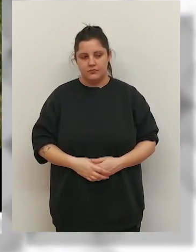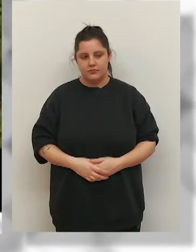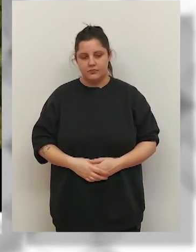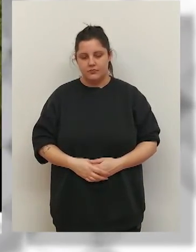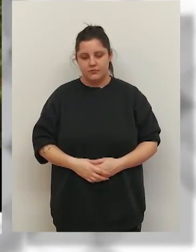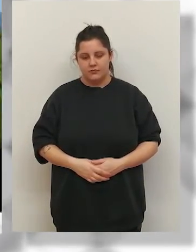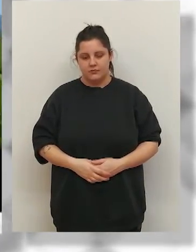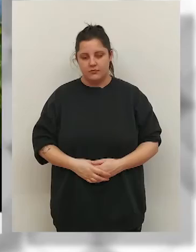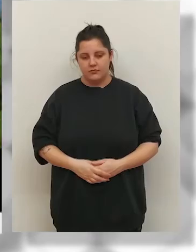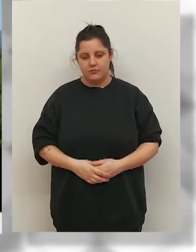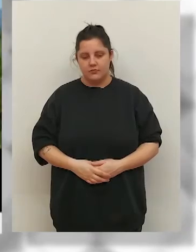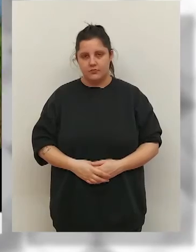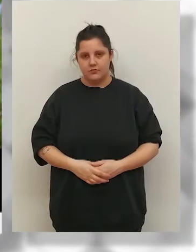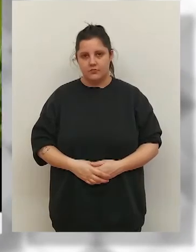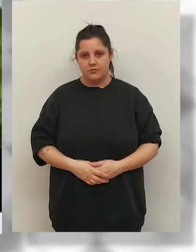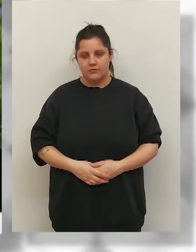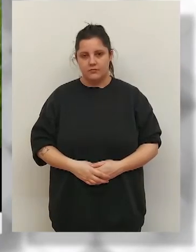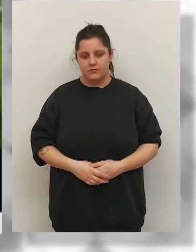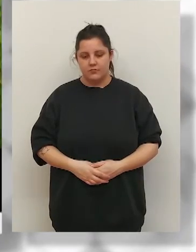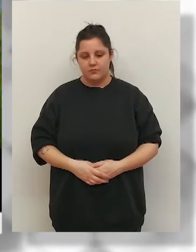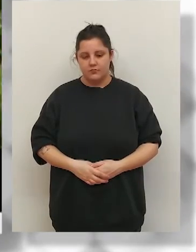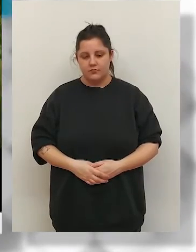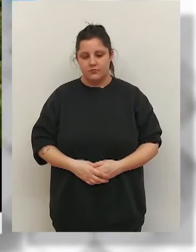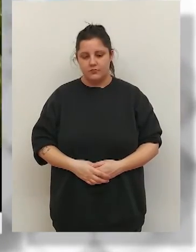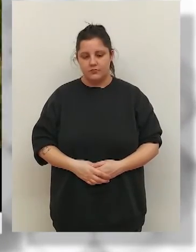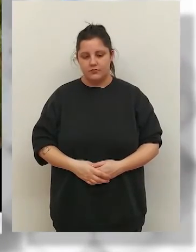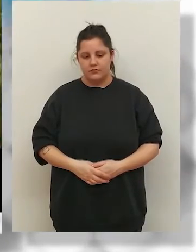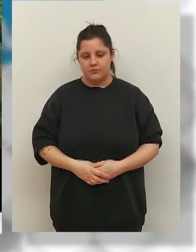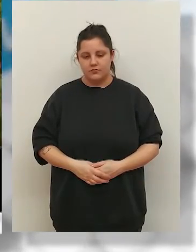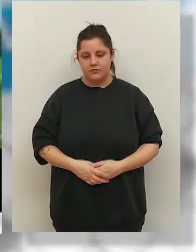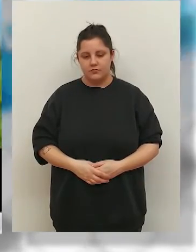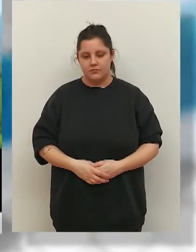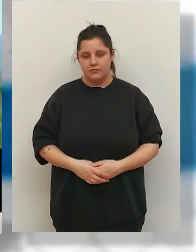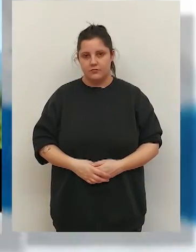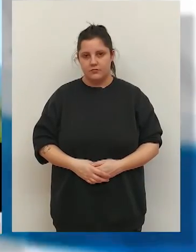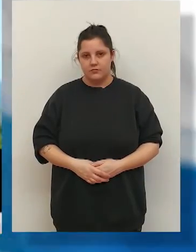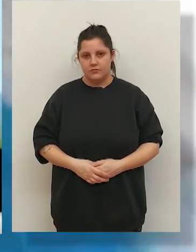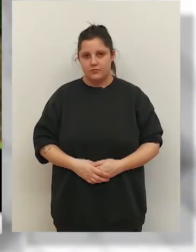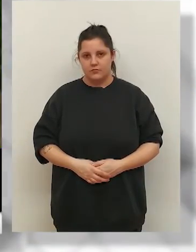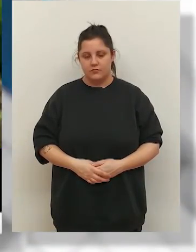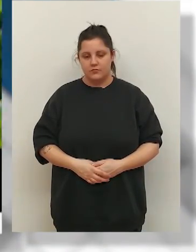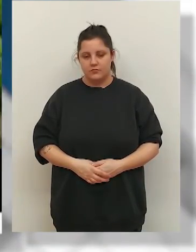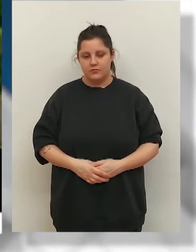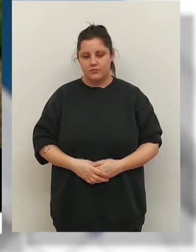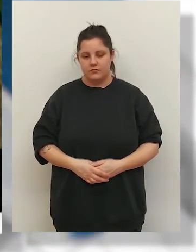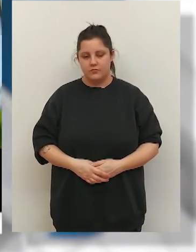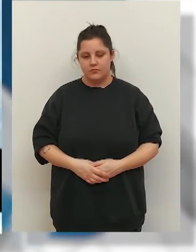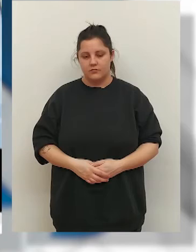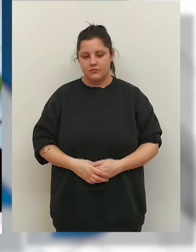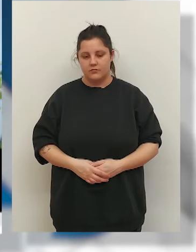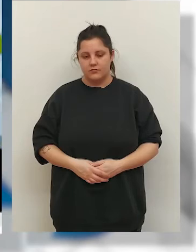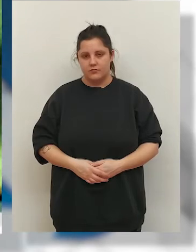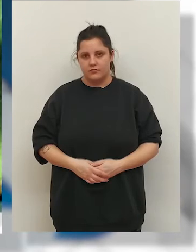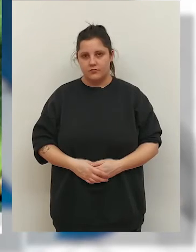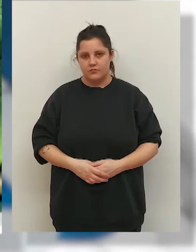El cambio climático lo ha cambiado todo y los riesgos son más y más imprevistos, como las lluvias, las heladas o el pedrisco. Por eso necesitas